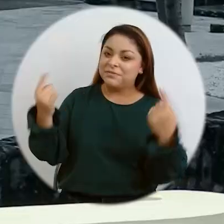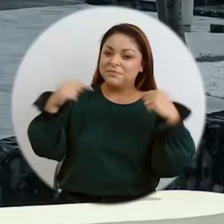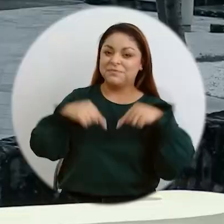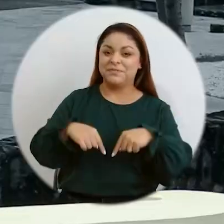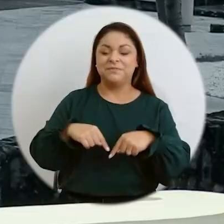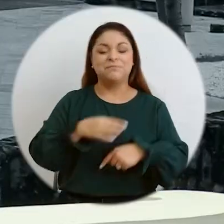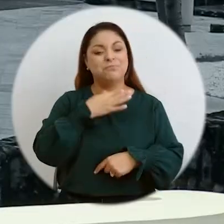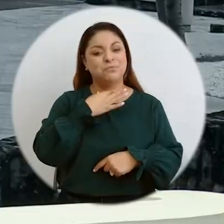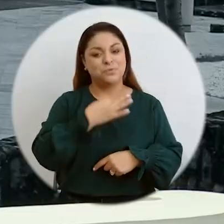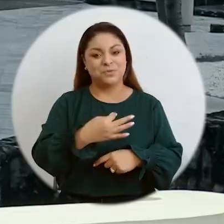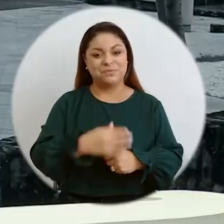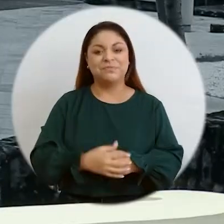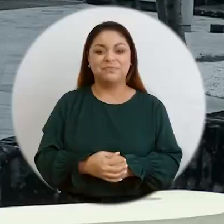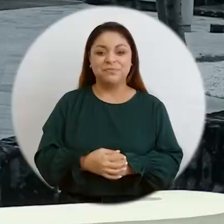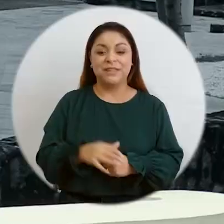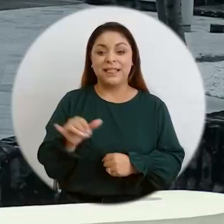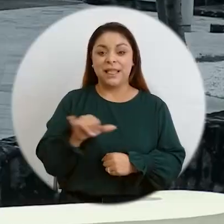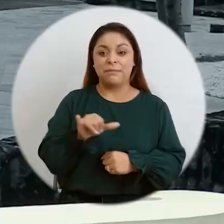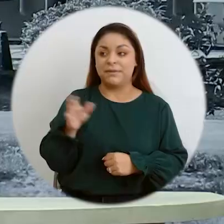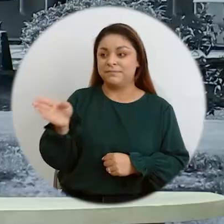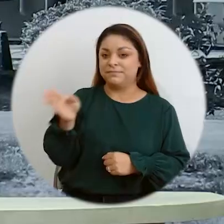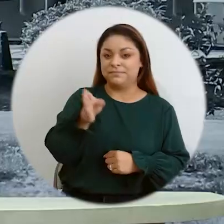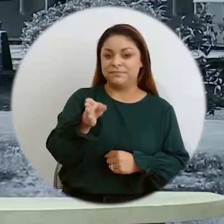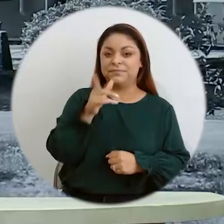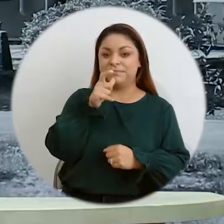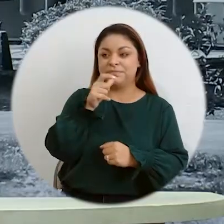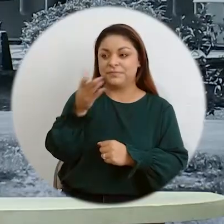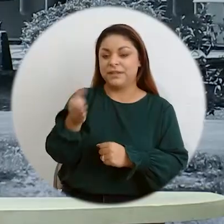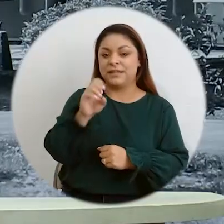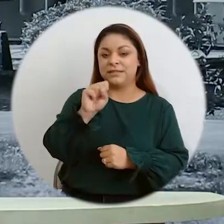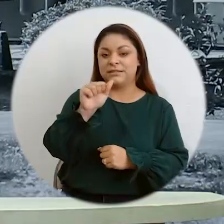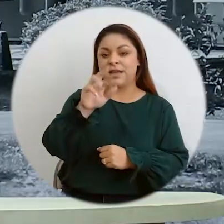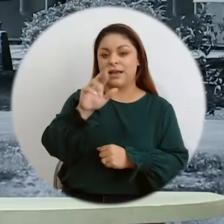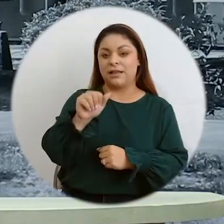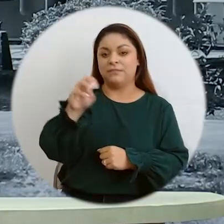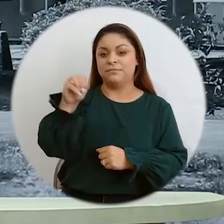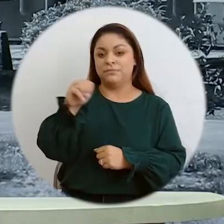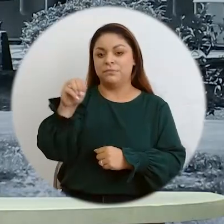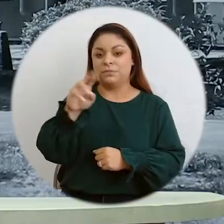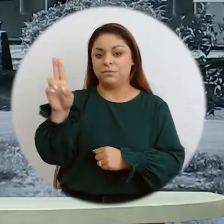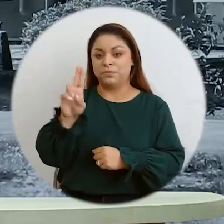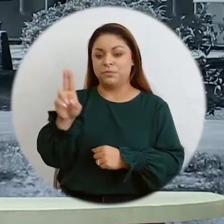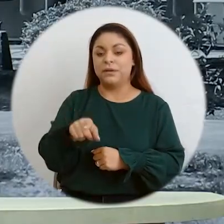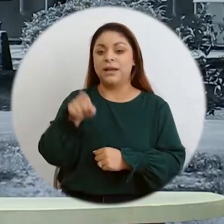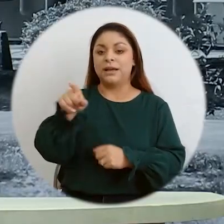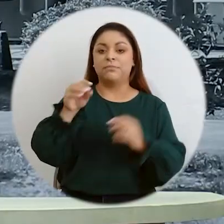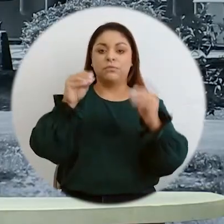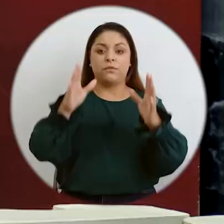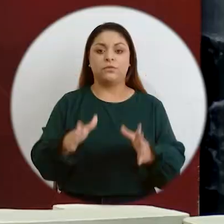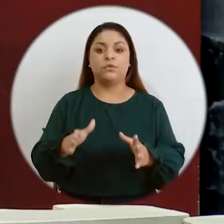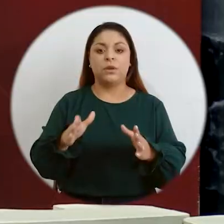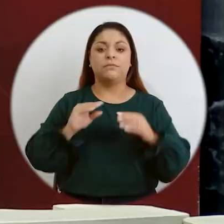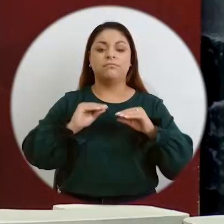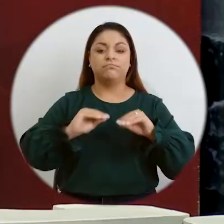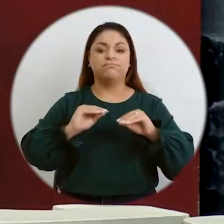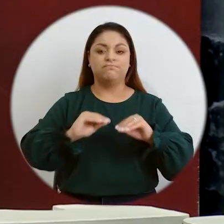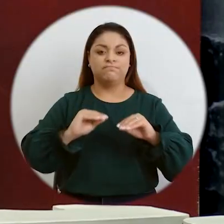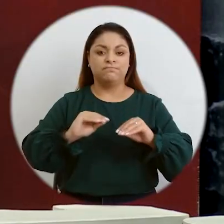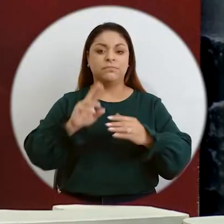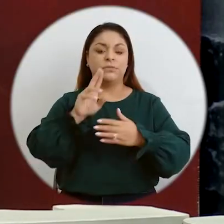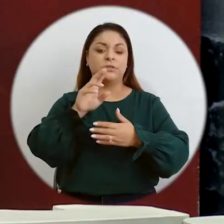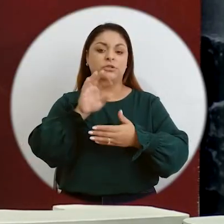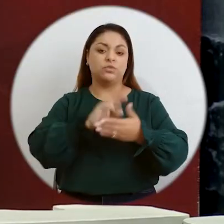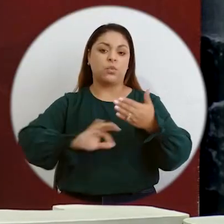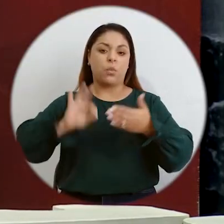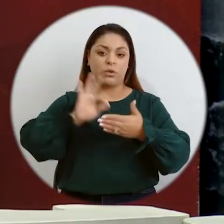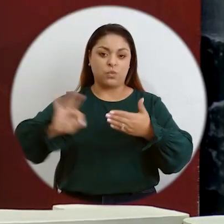por estar con nosotros. Encantada. También nos acompaña Sara Mora Ugalde, académica de la Escuela de Filosofía de la